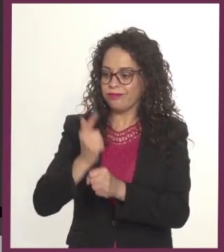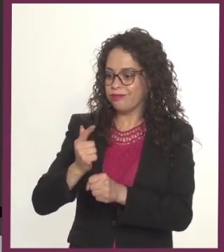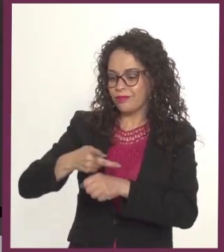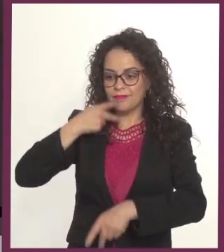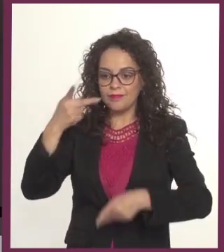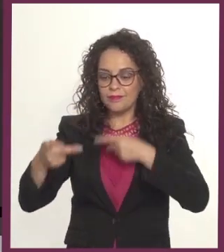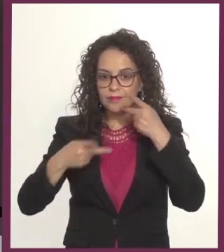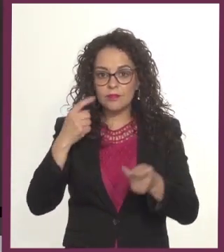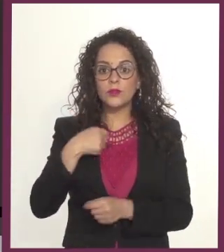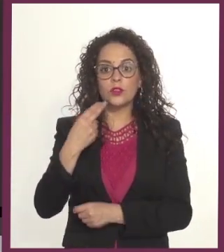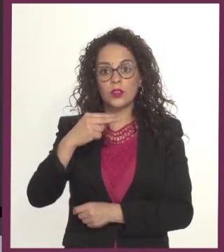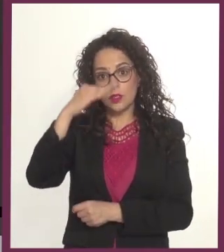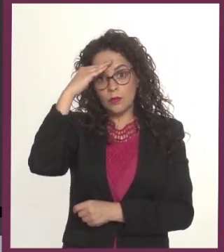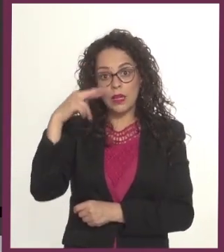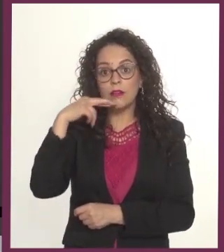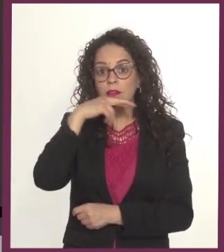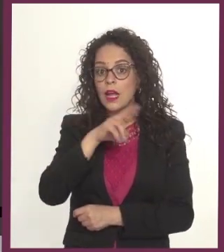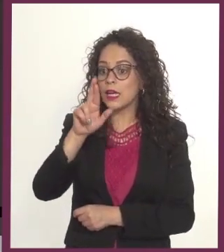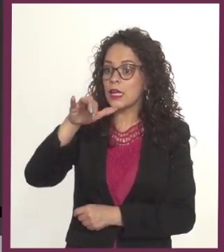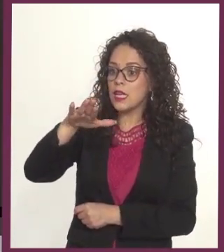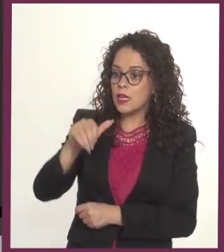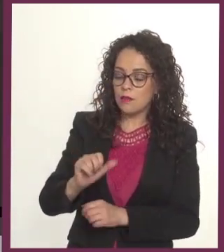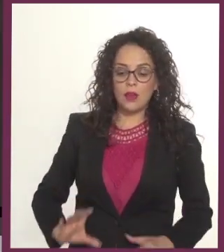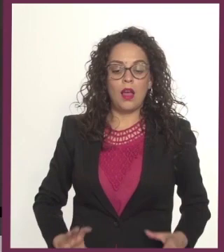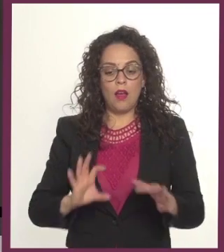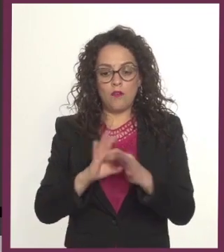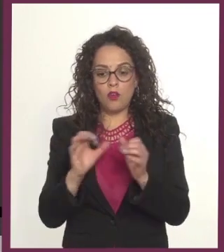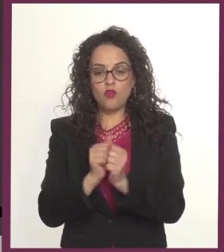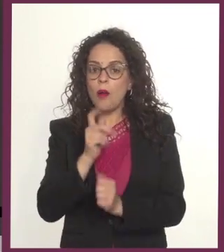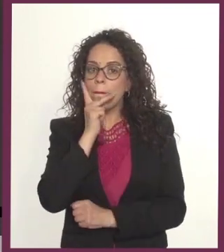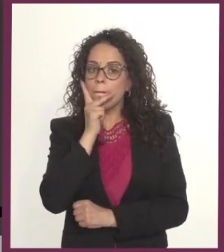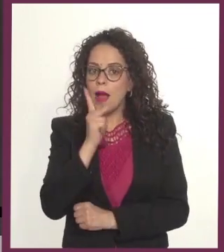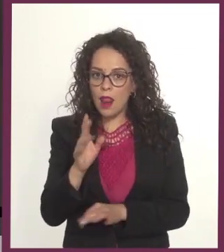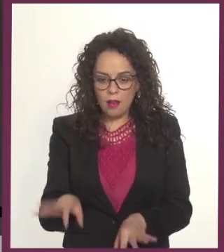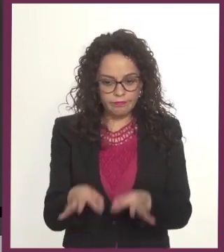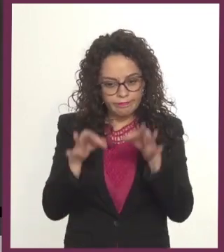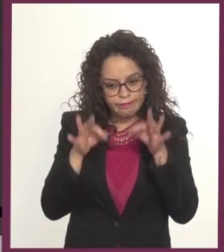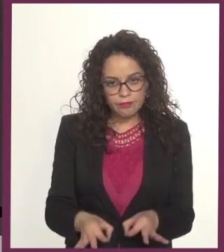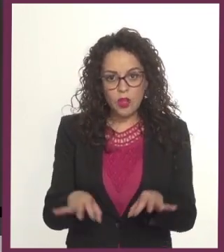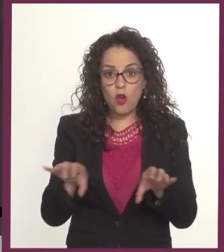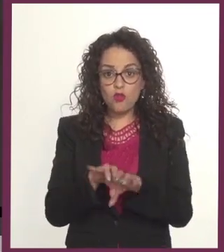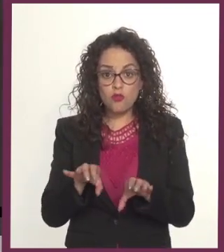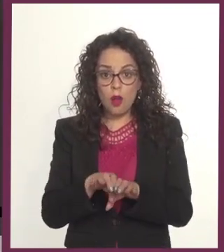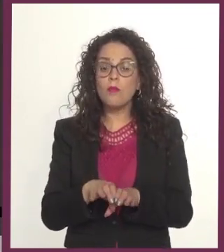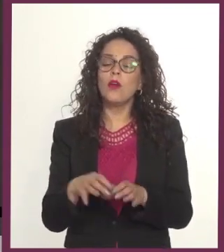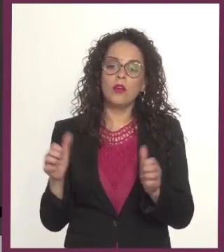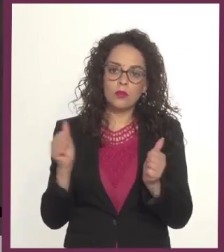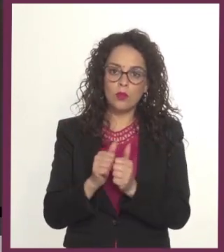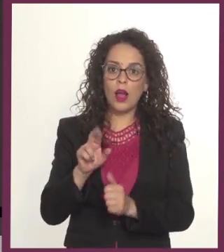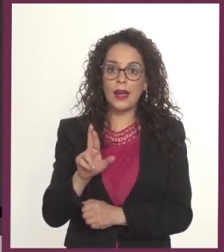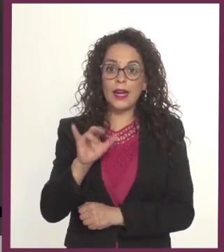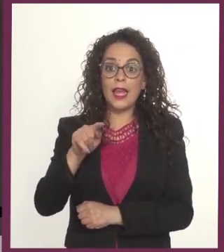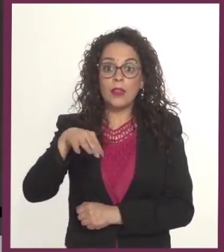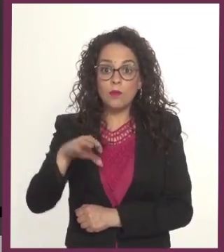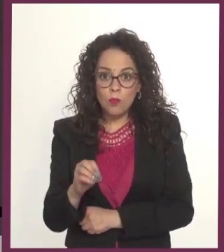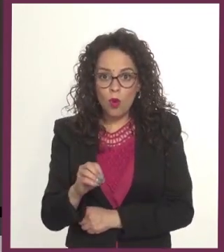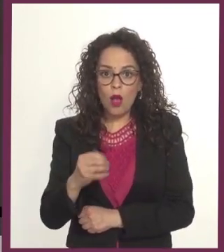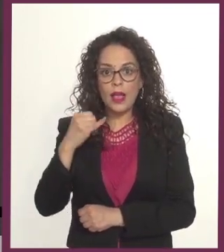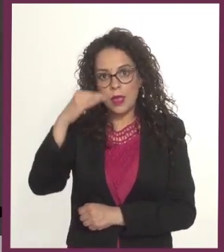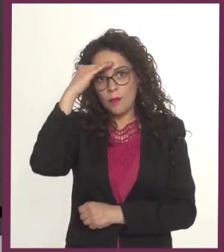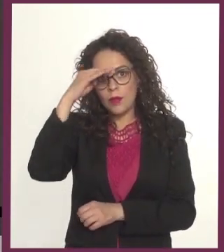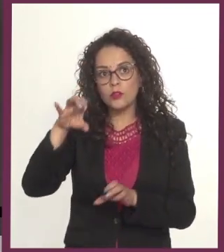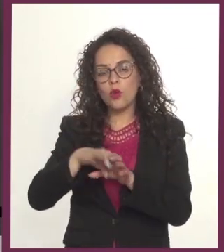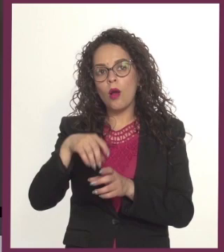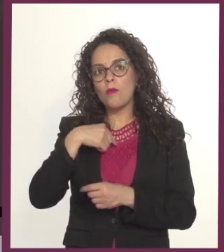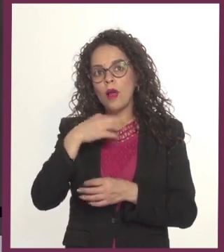pensar muy rápido la siguiente rima, tengo que darle coherencia a lo que estoy diciendo, tengo que hacerlo de forma rítmica y tengo que pensar en